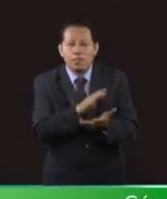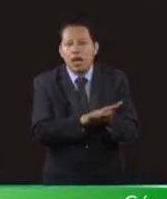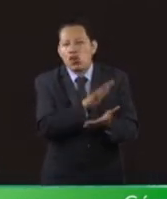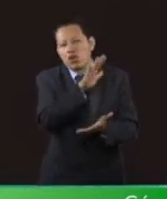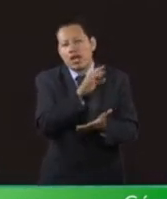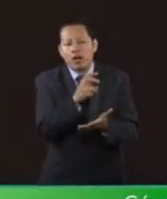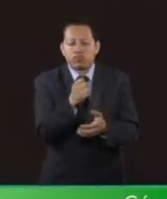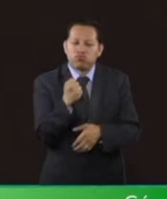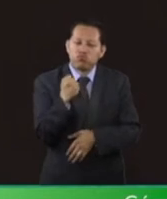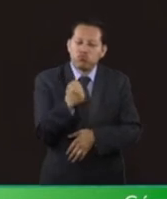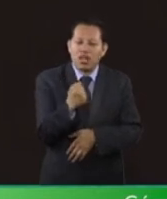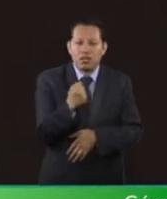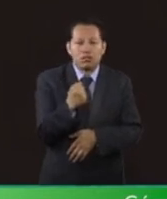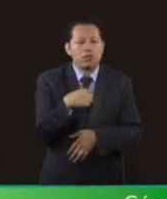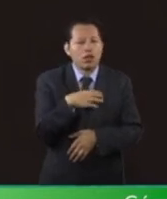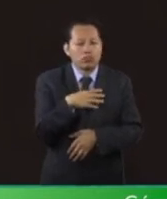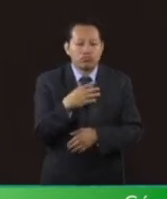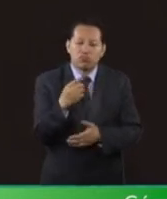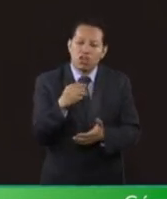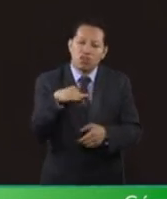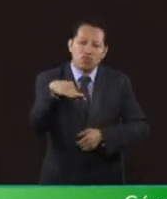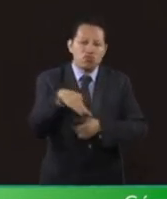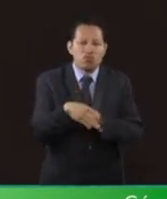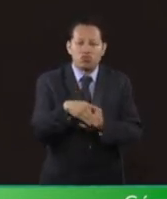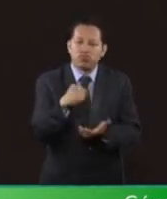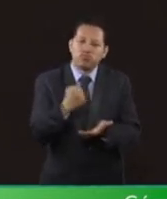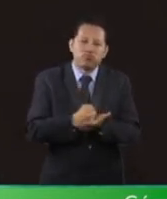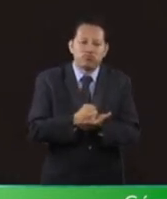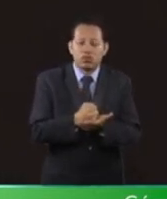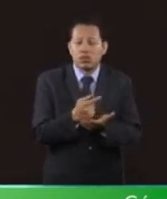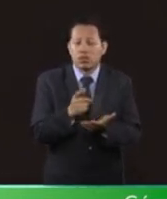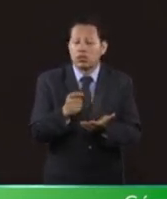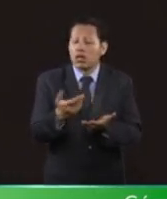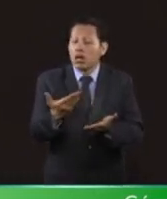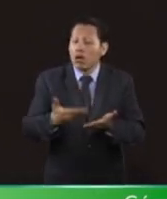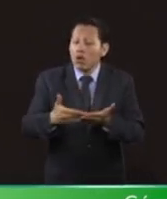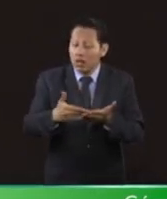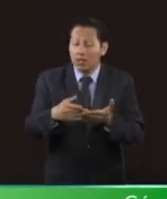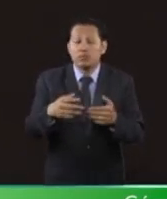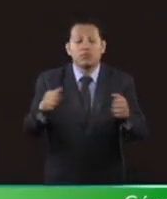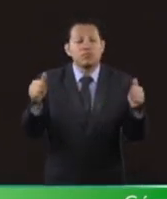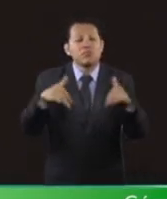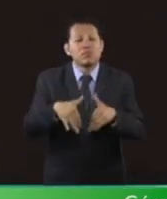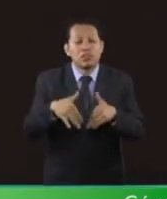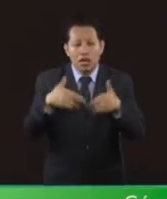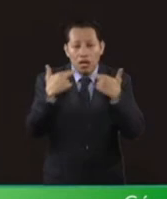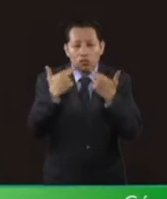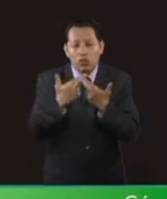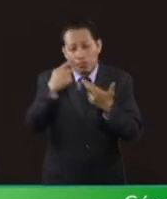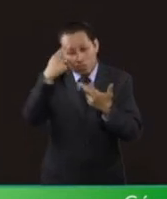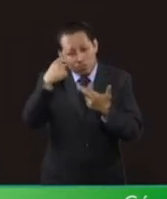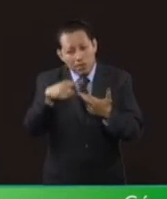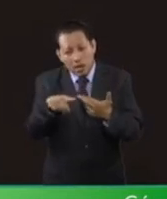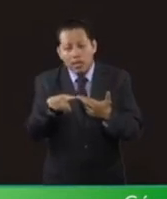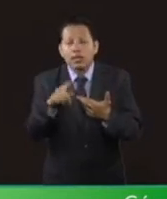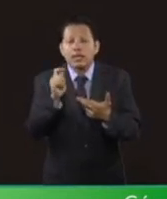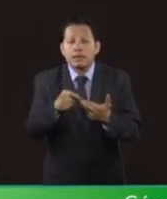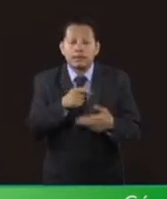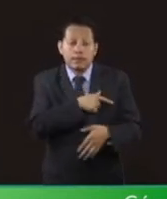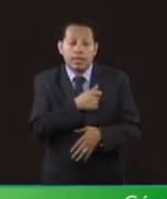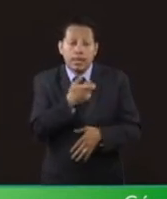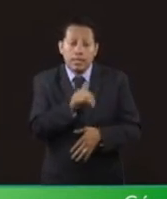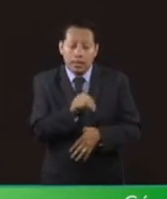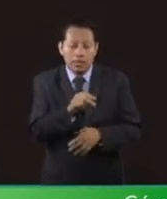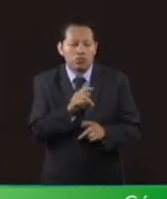mayoría. Hoy nos reunimos para darle al poder castrense el control sobre una institución que por lo menos en papel